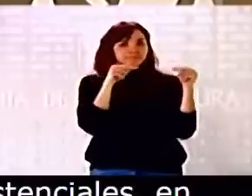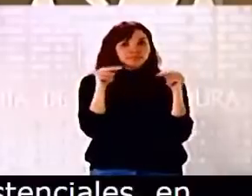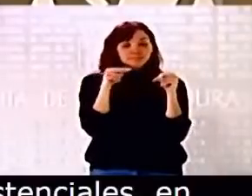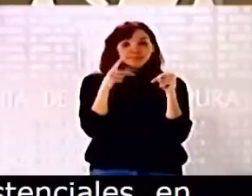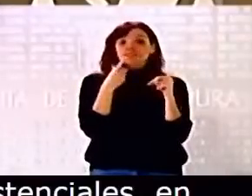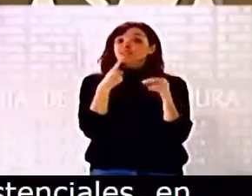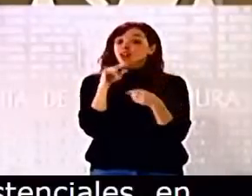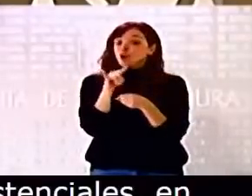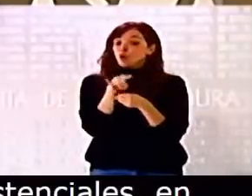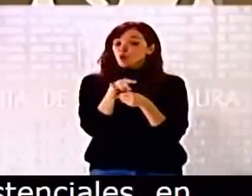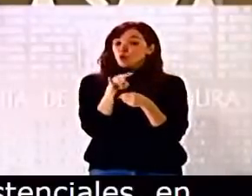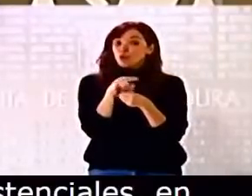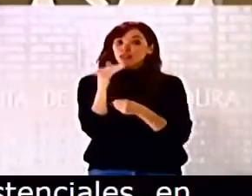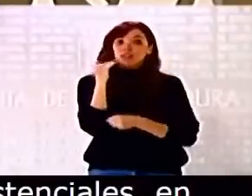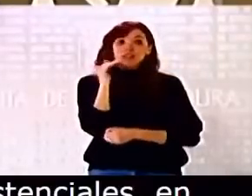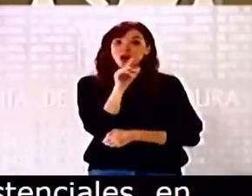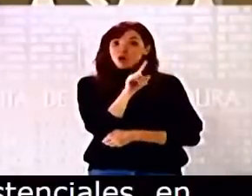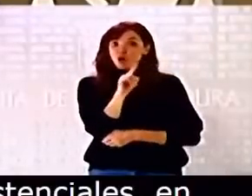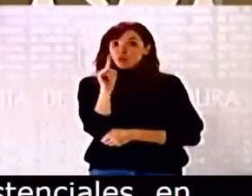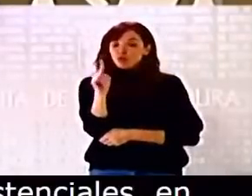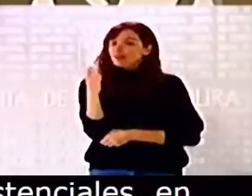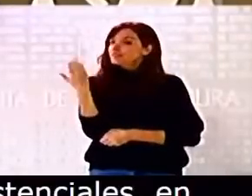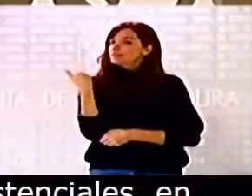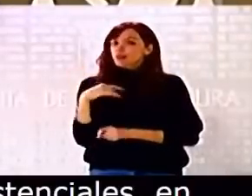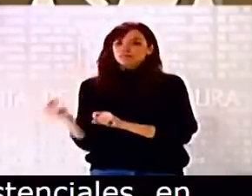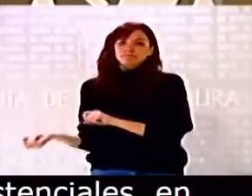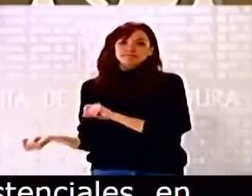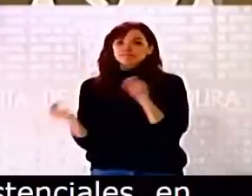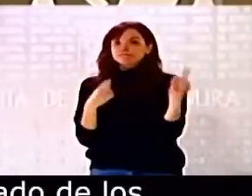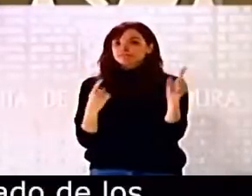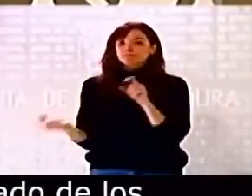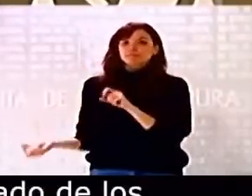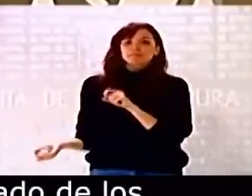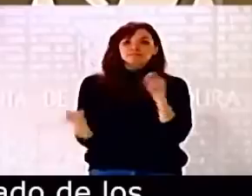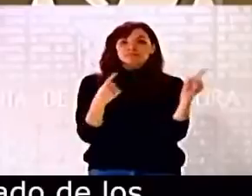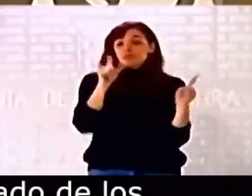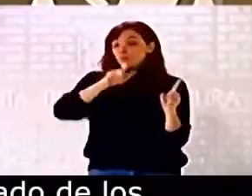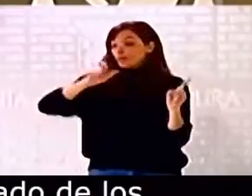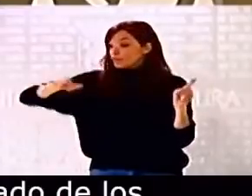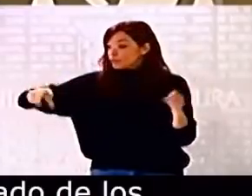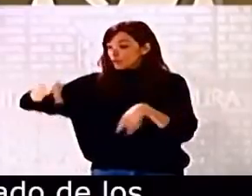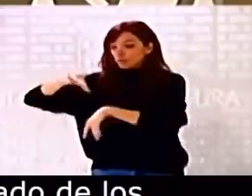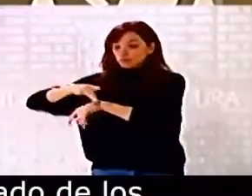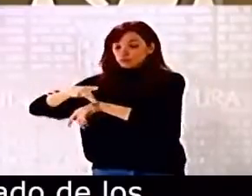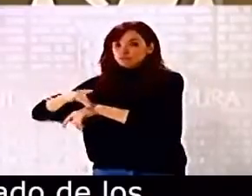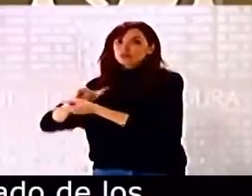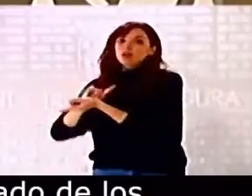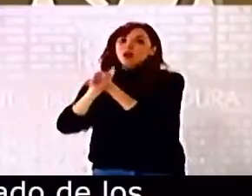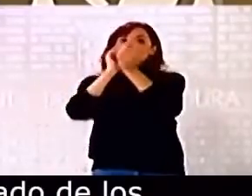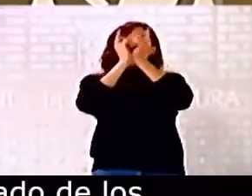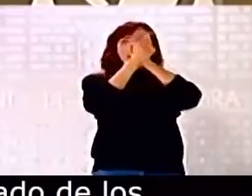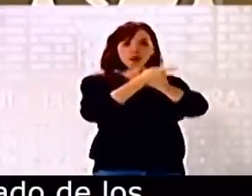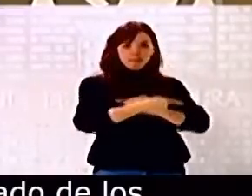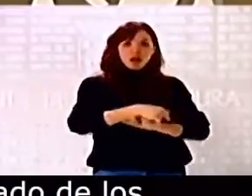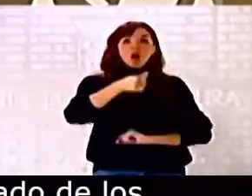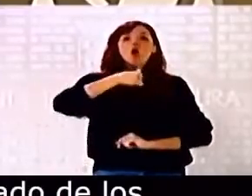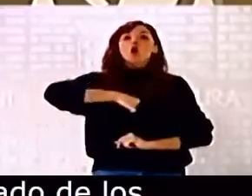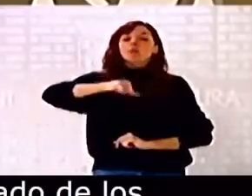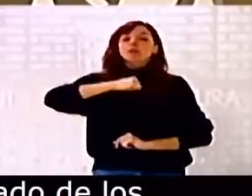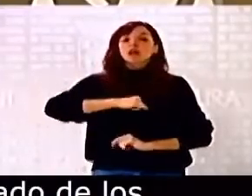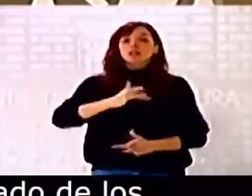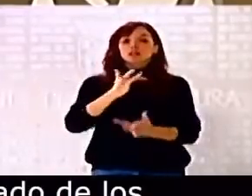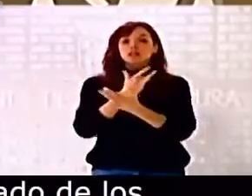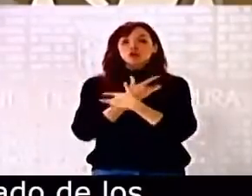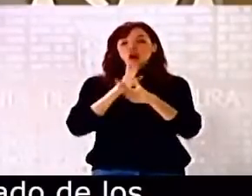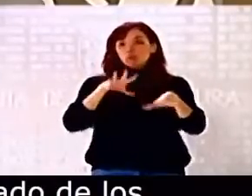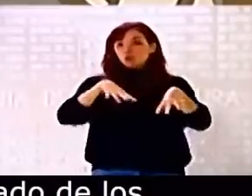11 empezará el traslado de los primeros pacientes al Hospital Nuestra Señora de la Montaña,